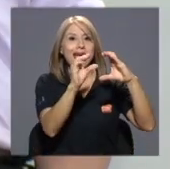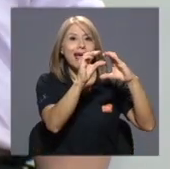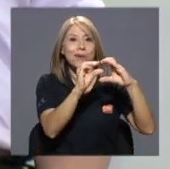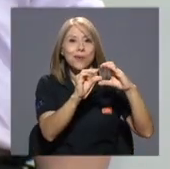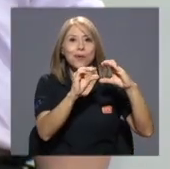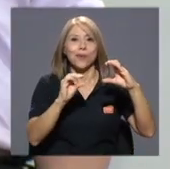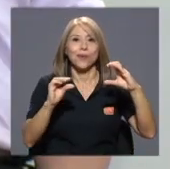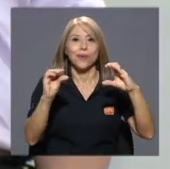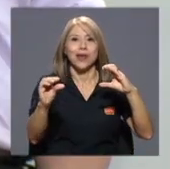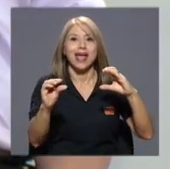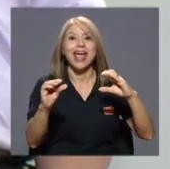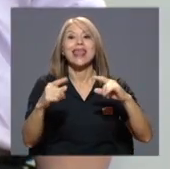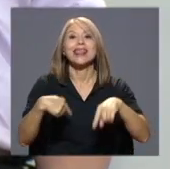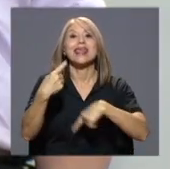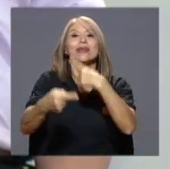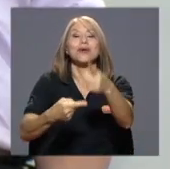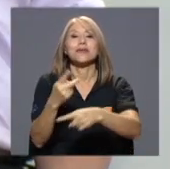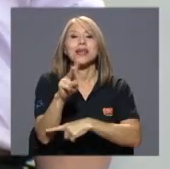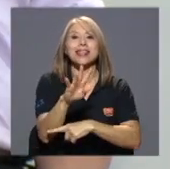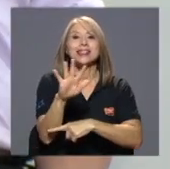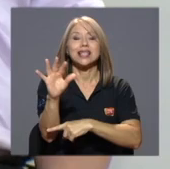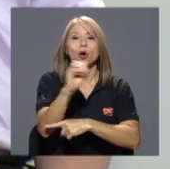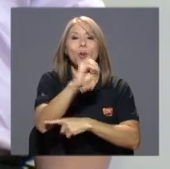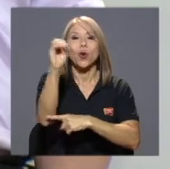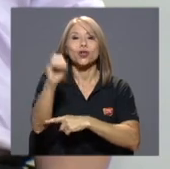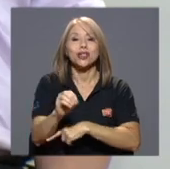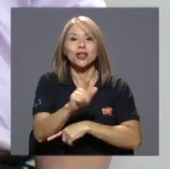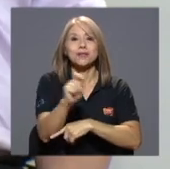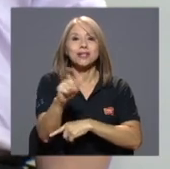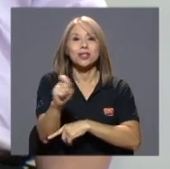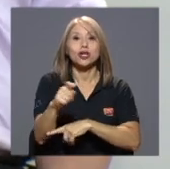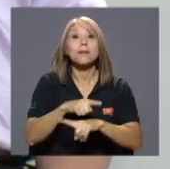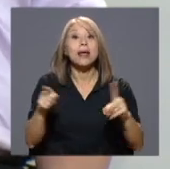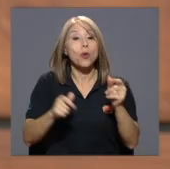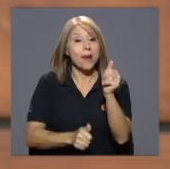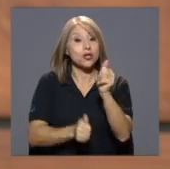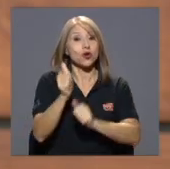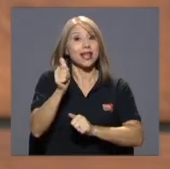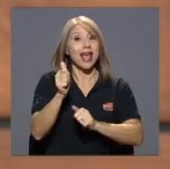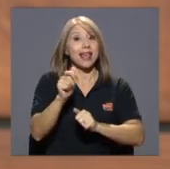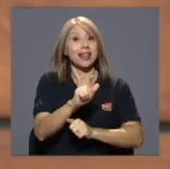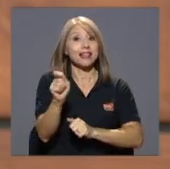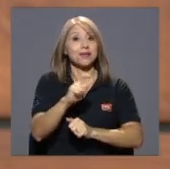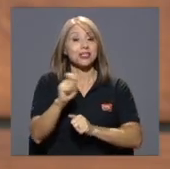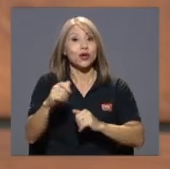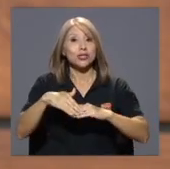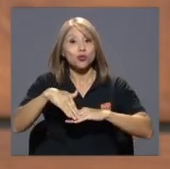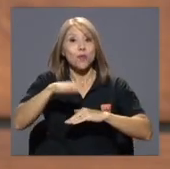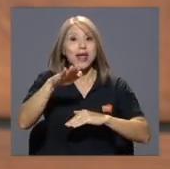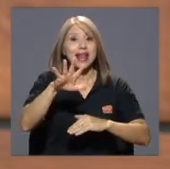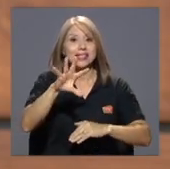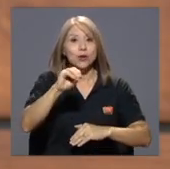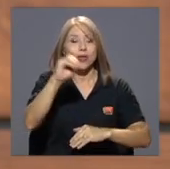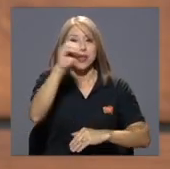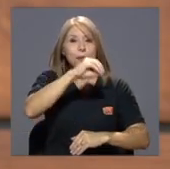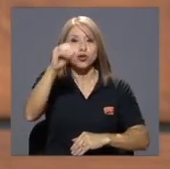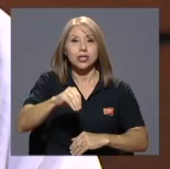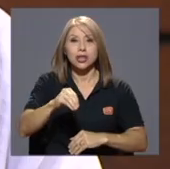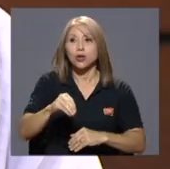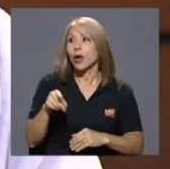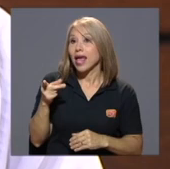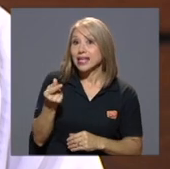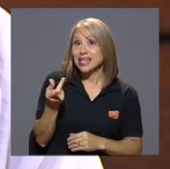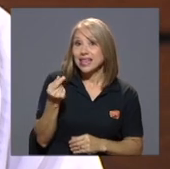la inmensa mayoría de las pensiones que otorgamos superan el 50%. ¿Puso en colapso eso en un momento las pensiones?